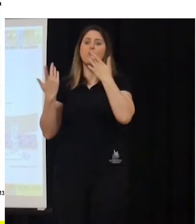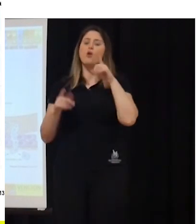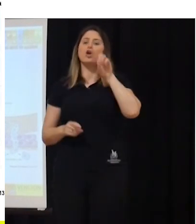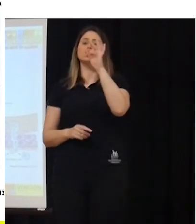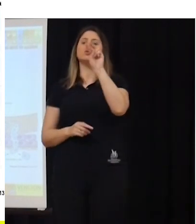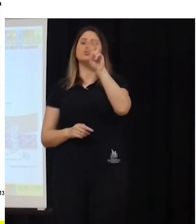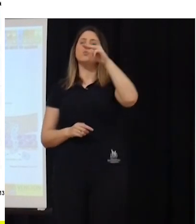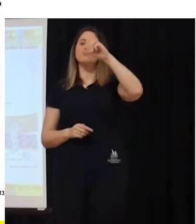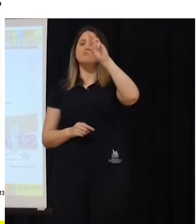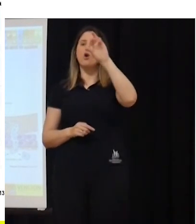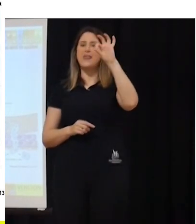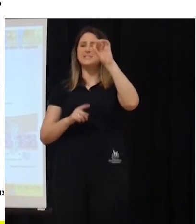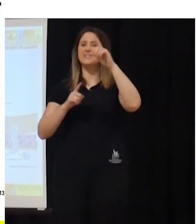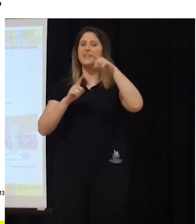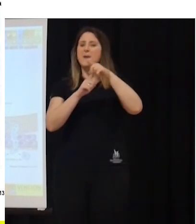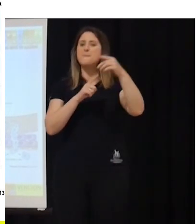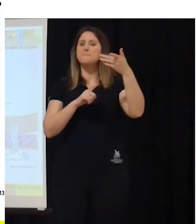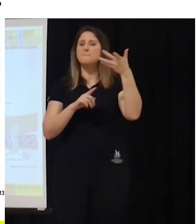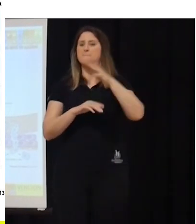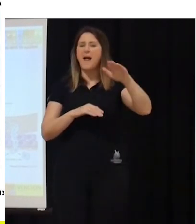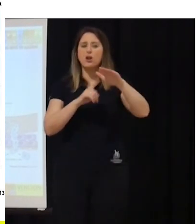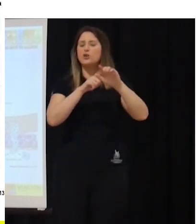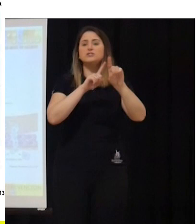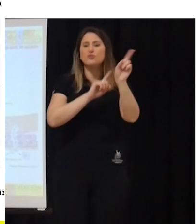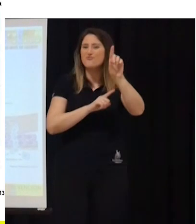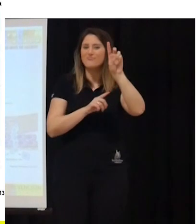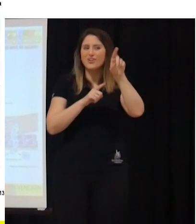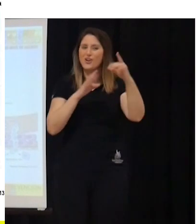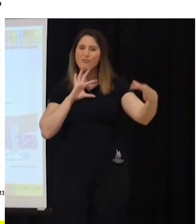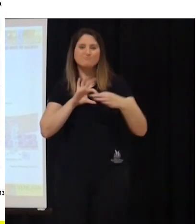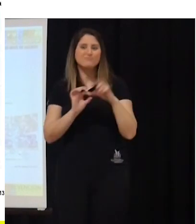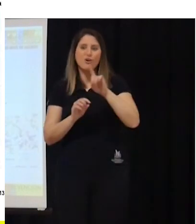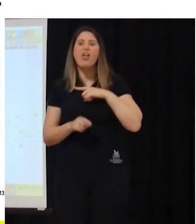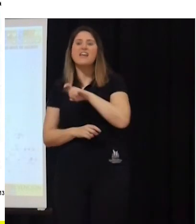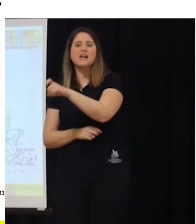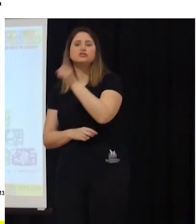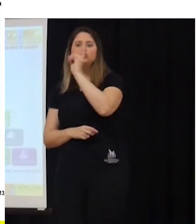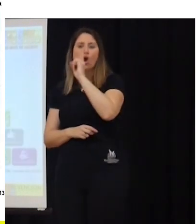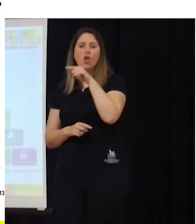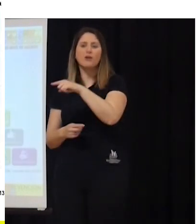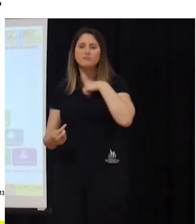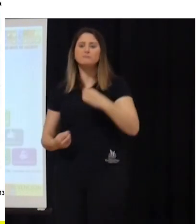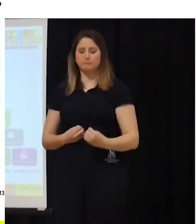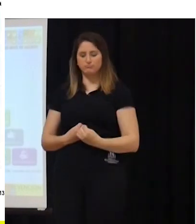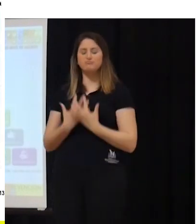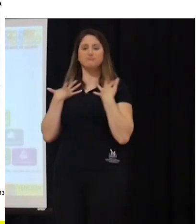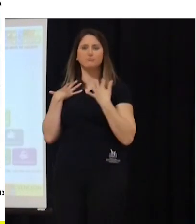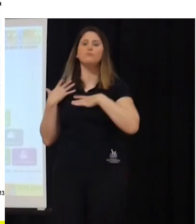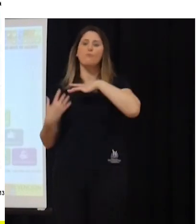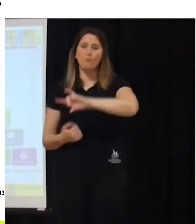los benignos, eso también ocurre con el cáncer. Y por si fuera poco, les diré que nuestro